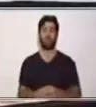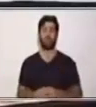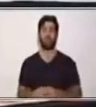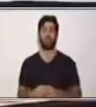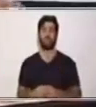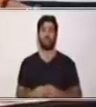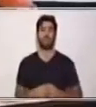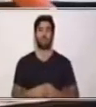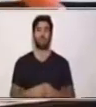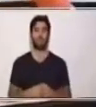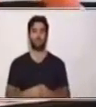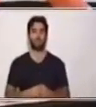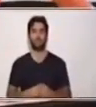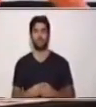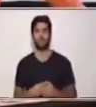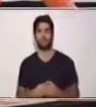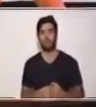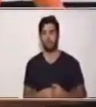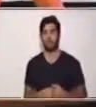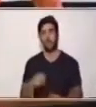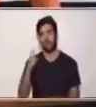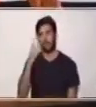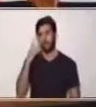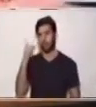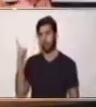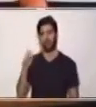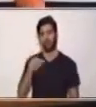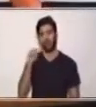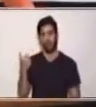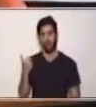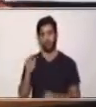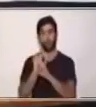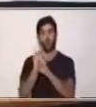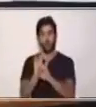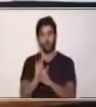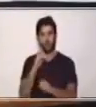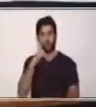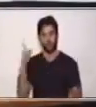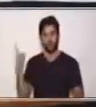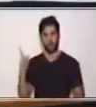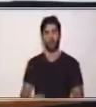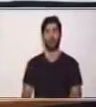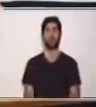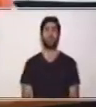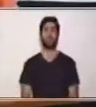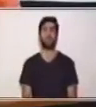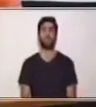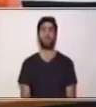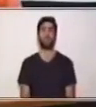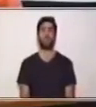una operación. Veamos este ejemplo que tenemos acá también.